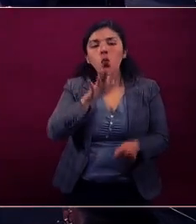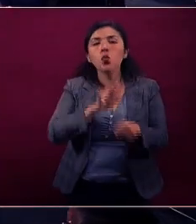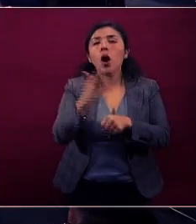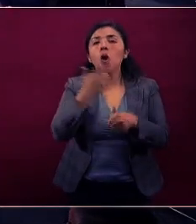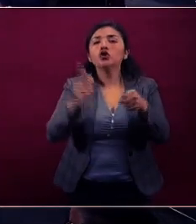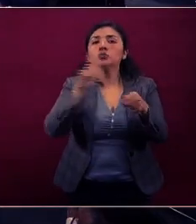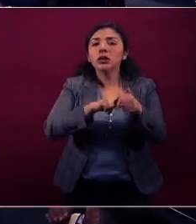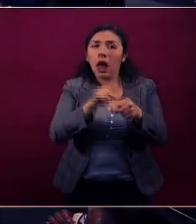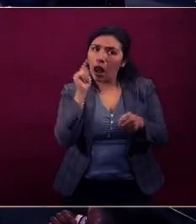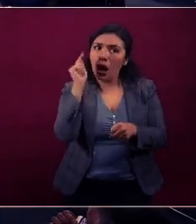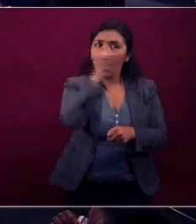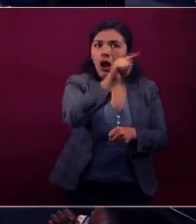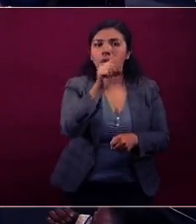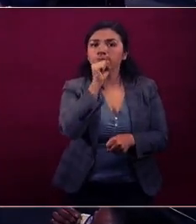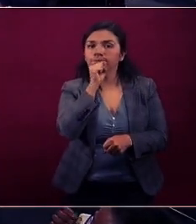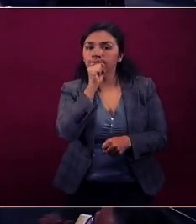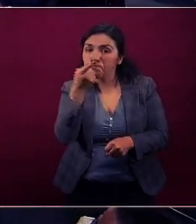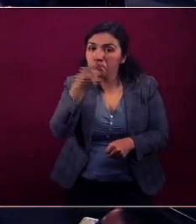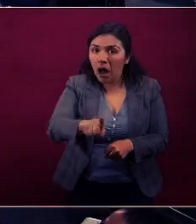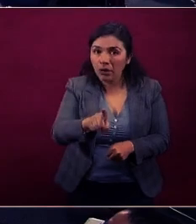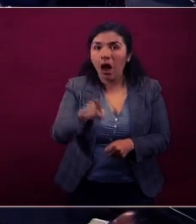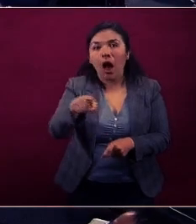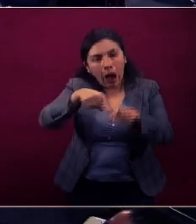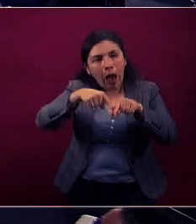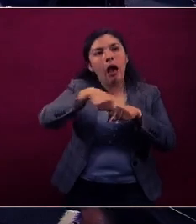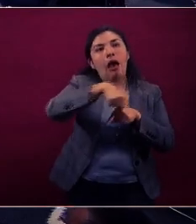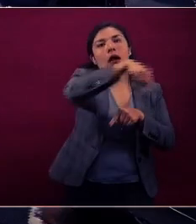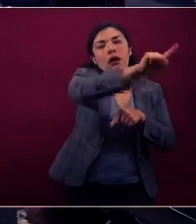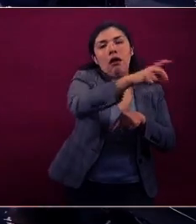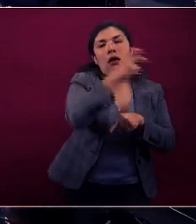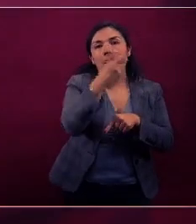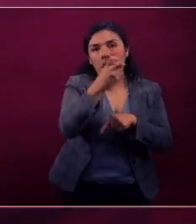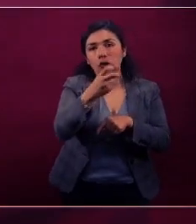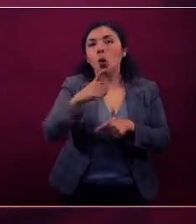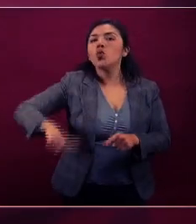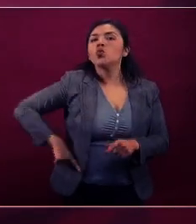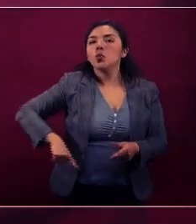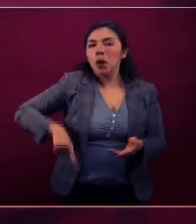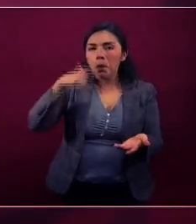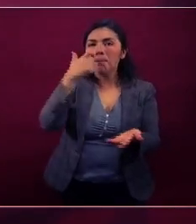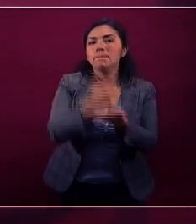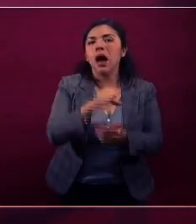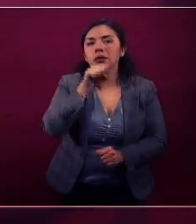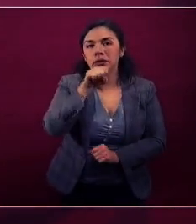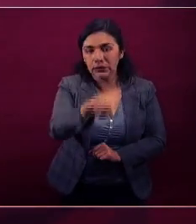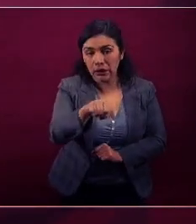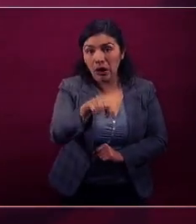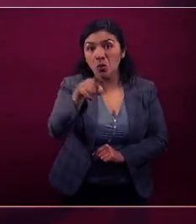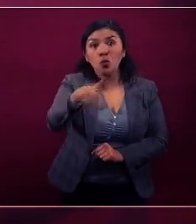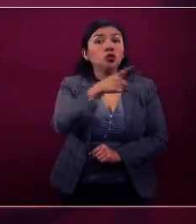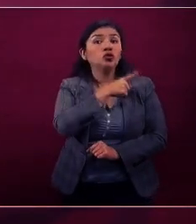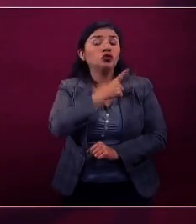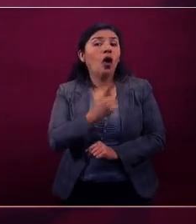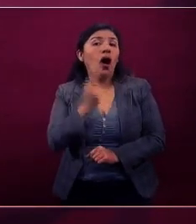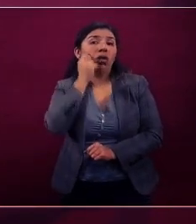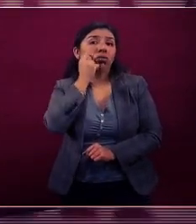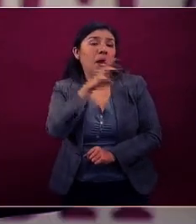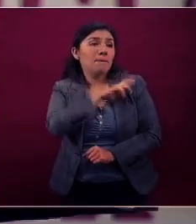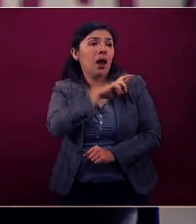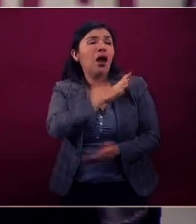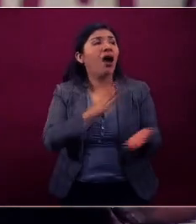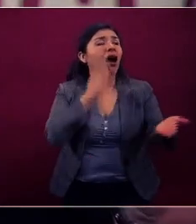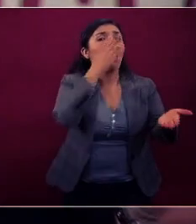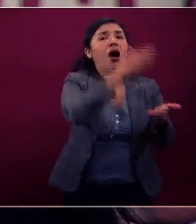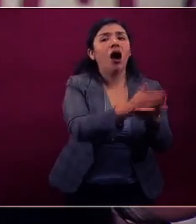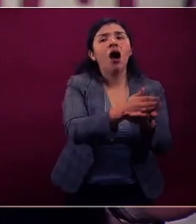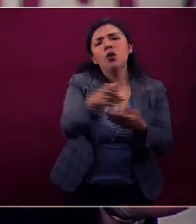ir y ahí te atienden, y entonces el gobierno cubre los servicios correspondientes. Si vas por tu lado, pues entonces eres